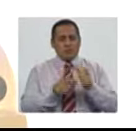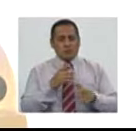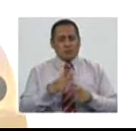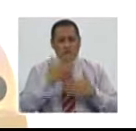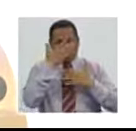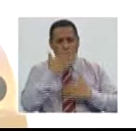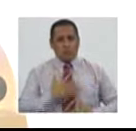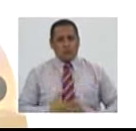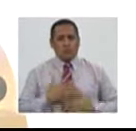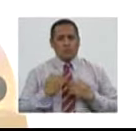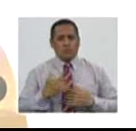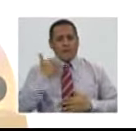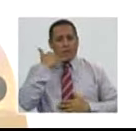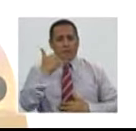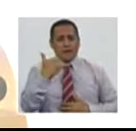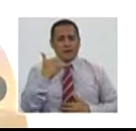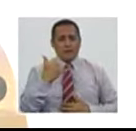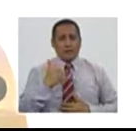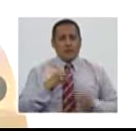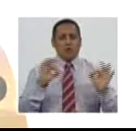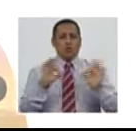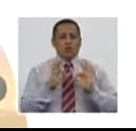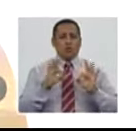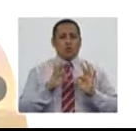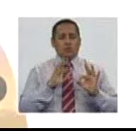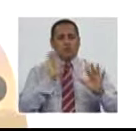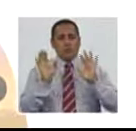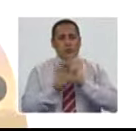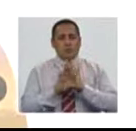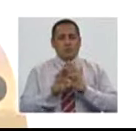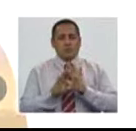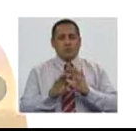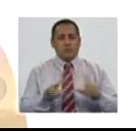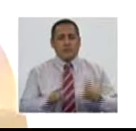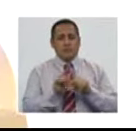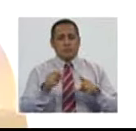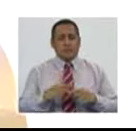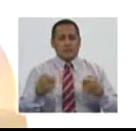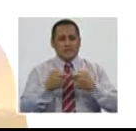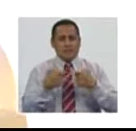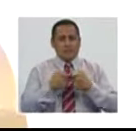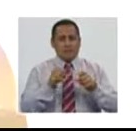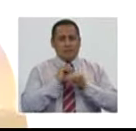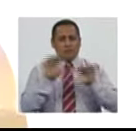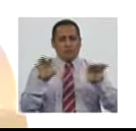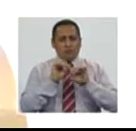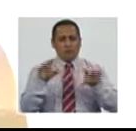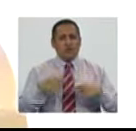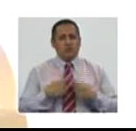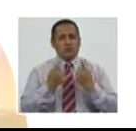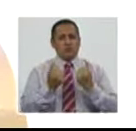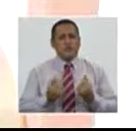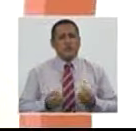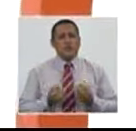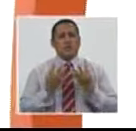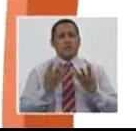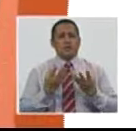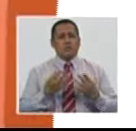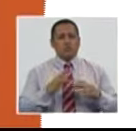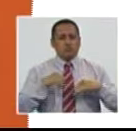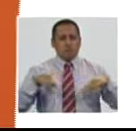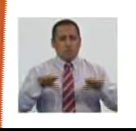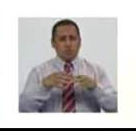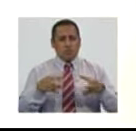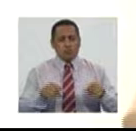sean personas físicas por llamadas o por este vías electrónicas y esto tiene algún costo no no